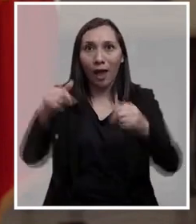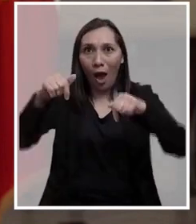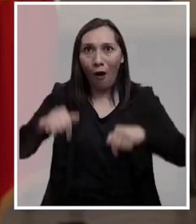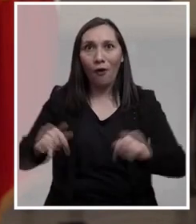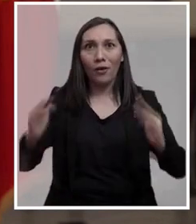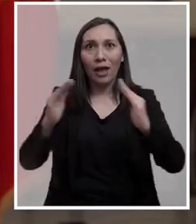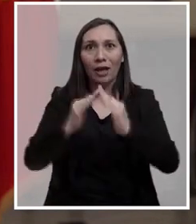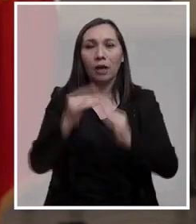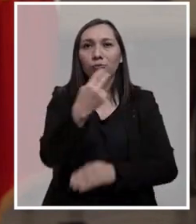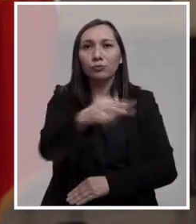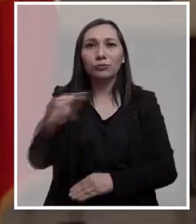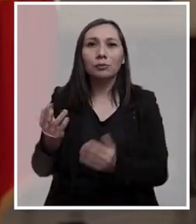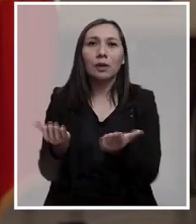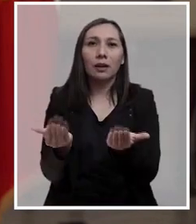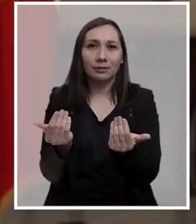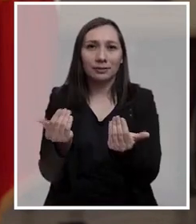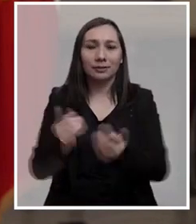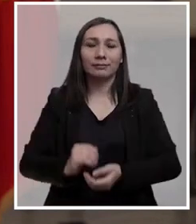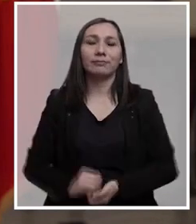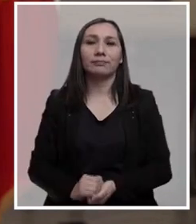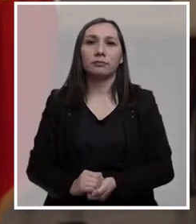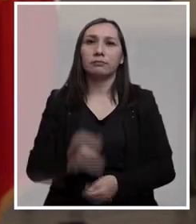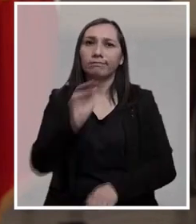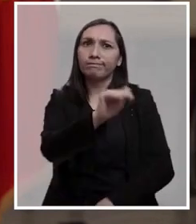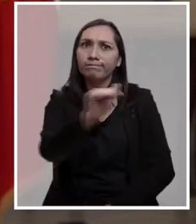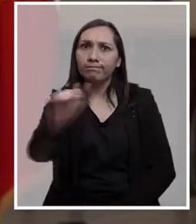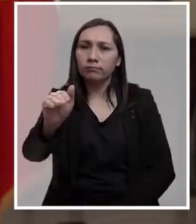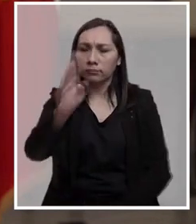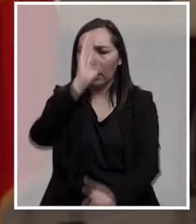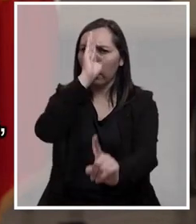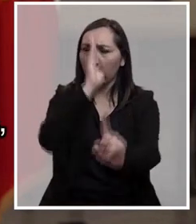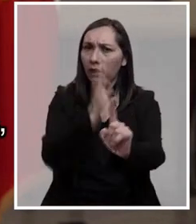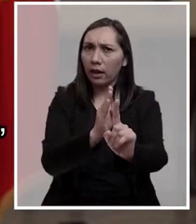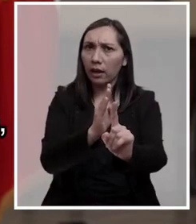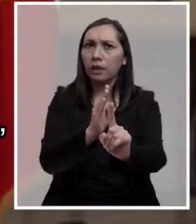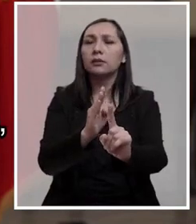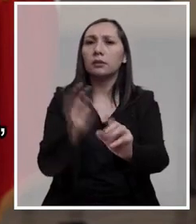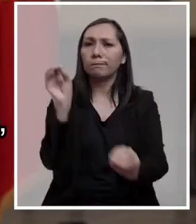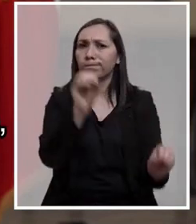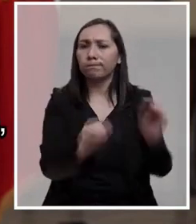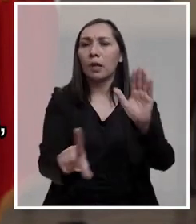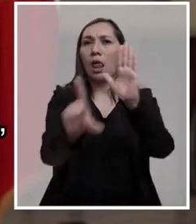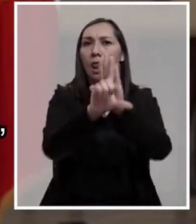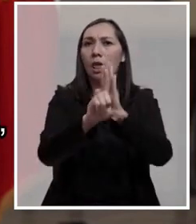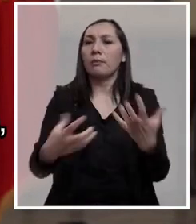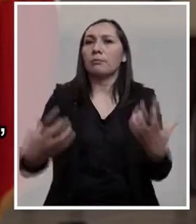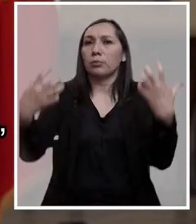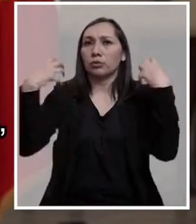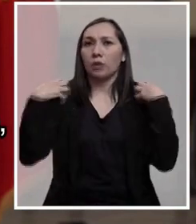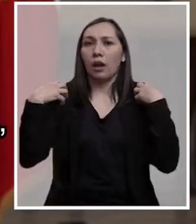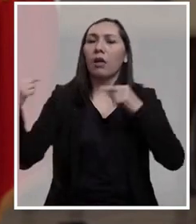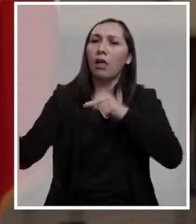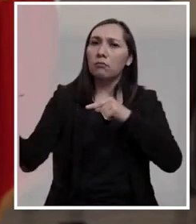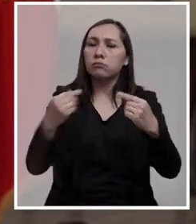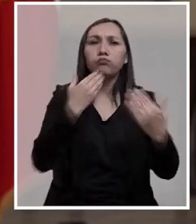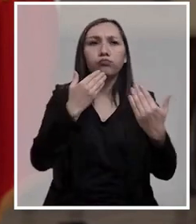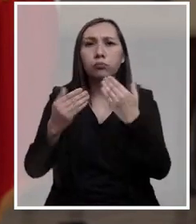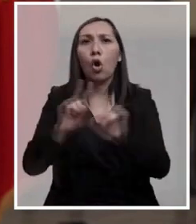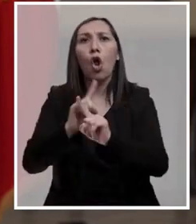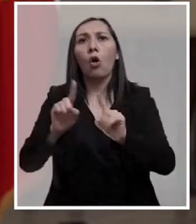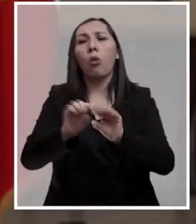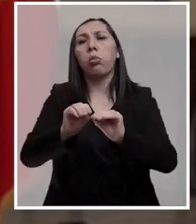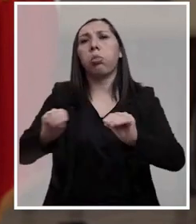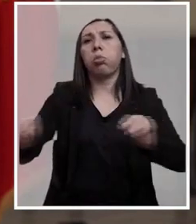viendo hoy en la casa y sus necesidades hago un llamado directo al legislar con responsabilidad y diálogo pero